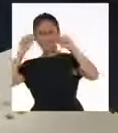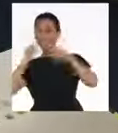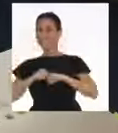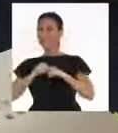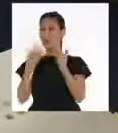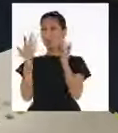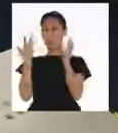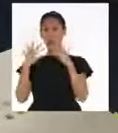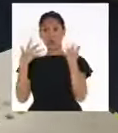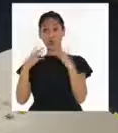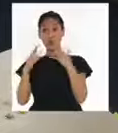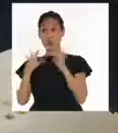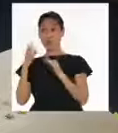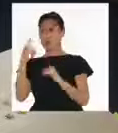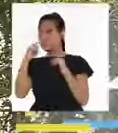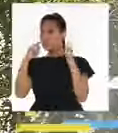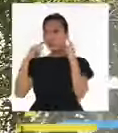¡Uy!